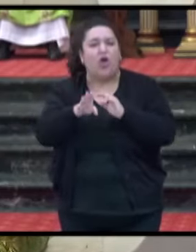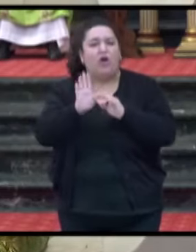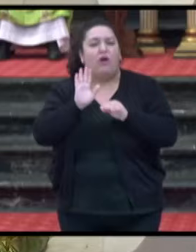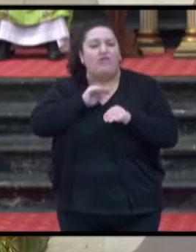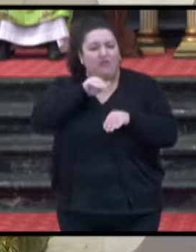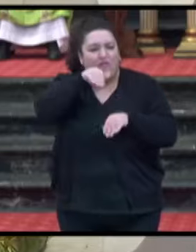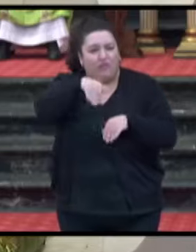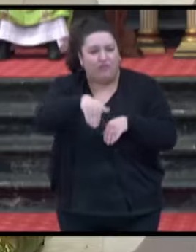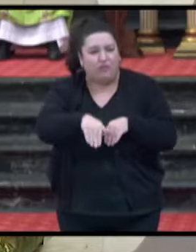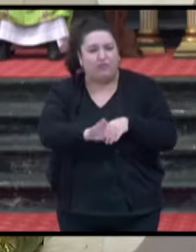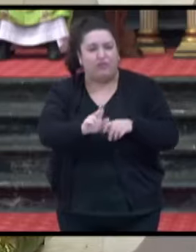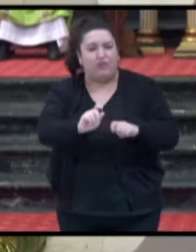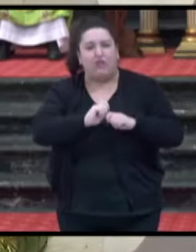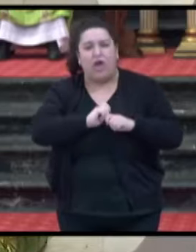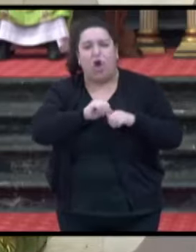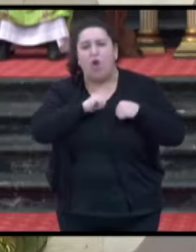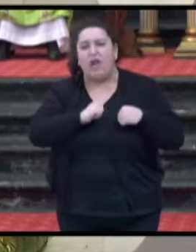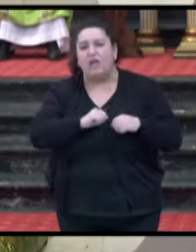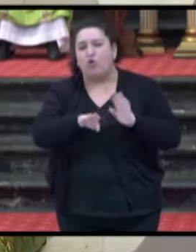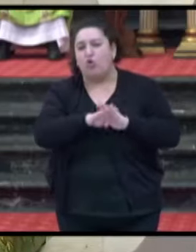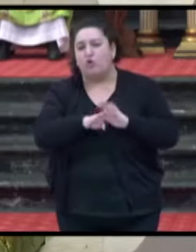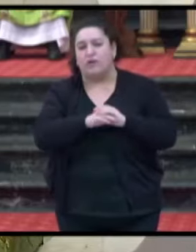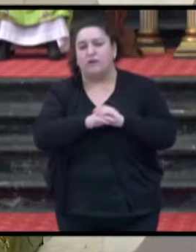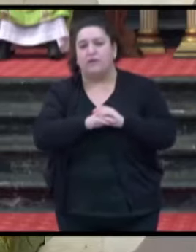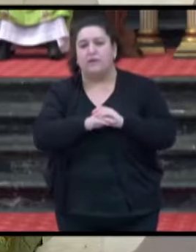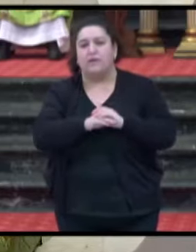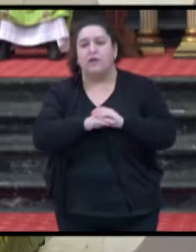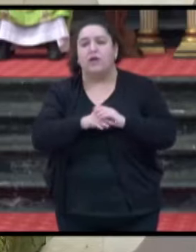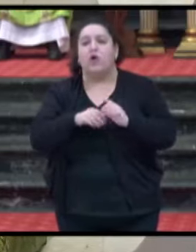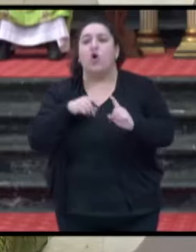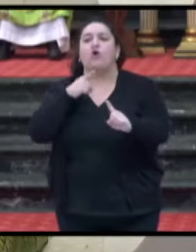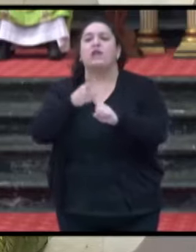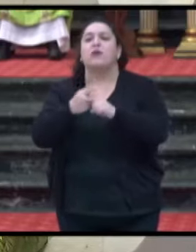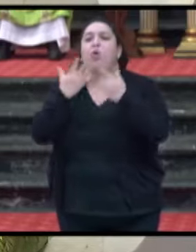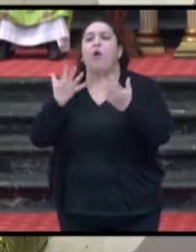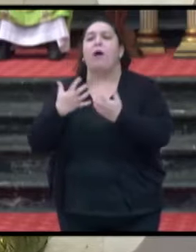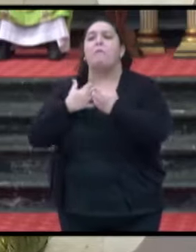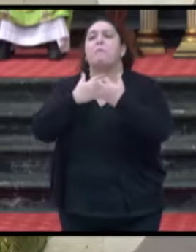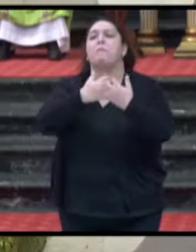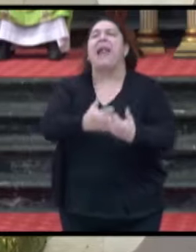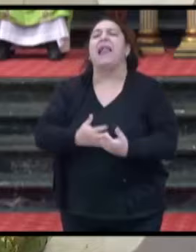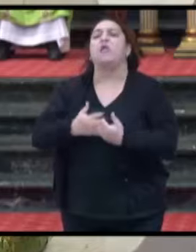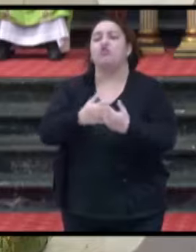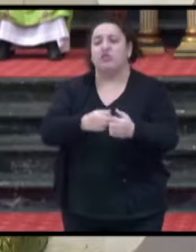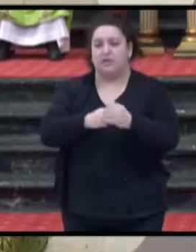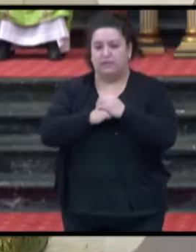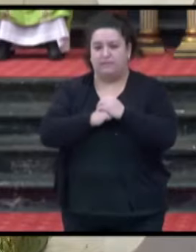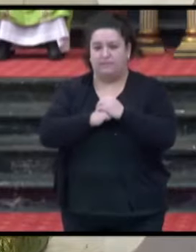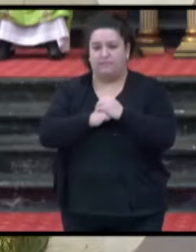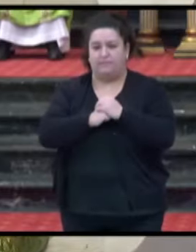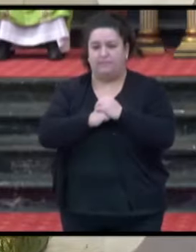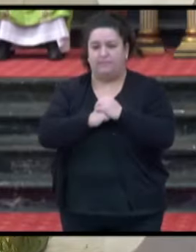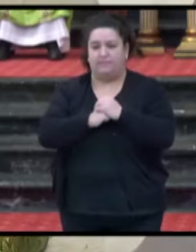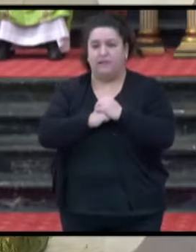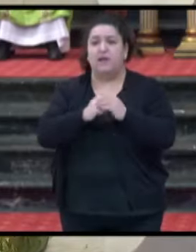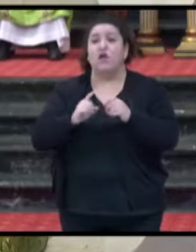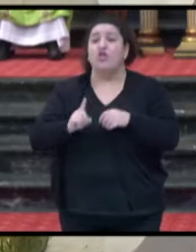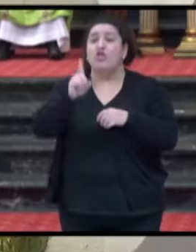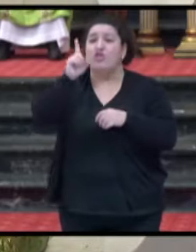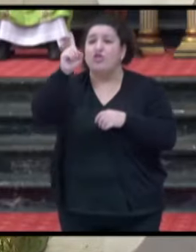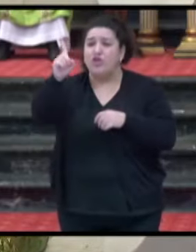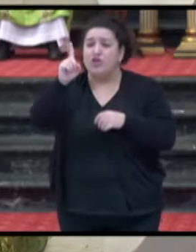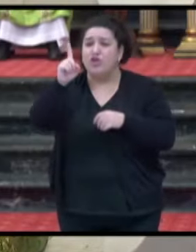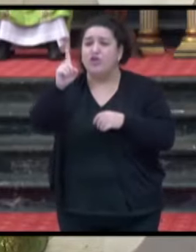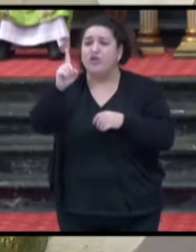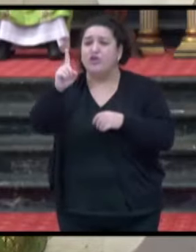corazón Y responde para la lucha ad gonem es decir Dios